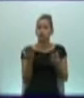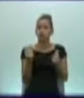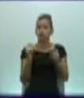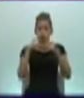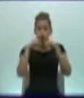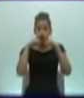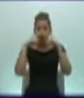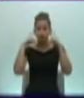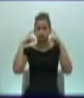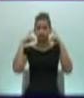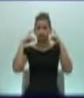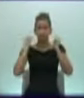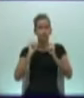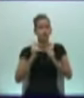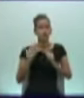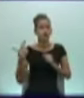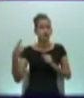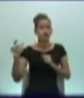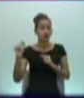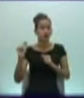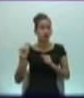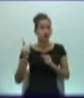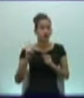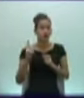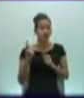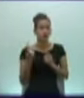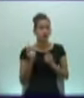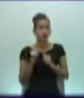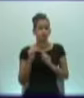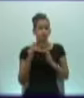salgan si no es necesario de sus casas, que cumplan con